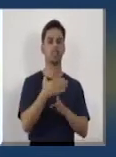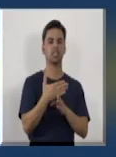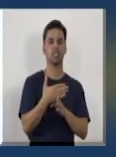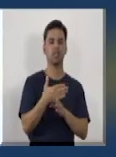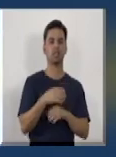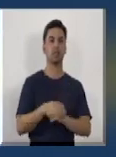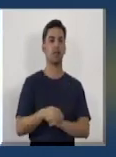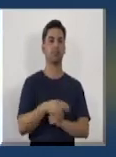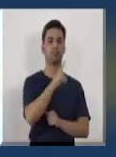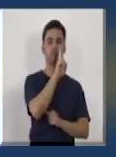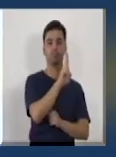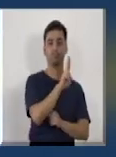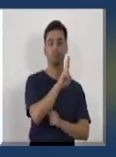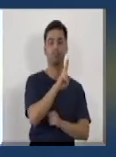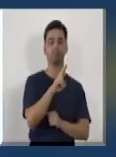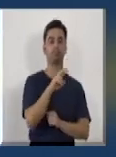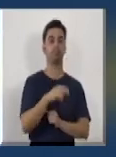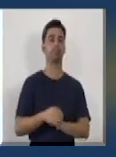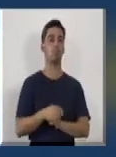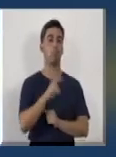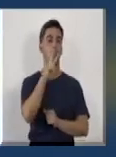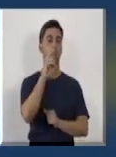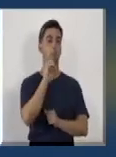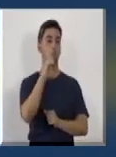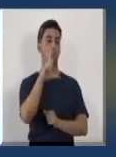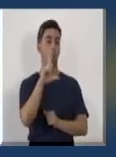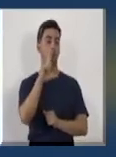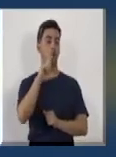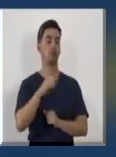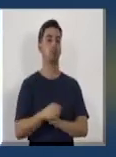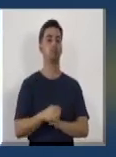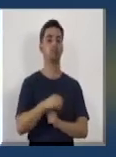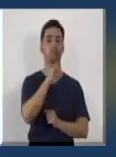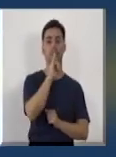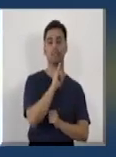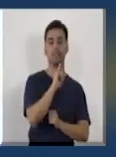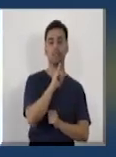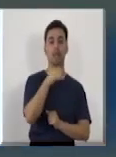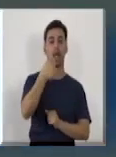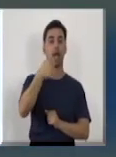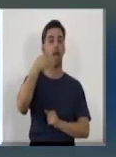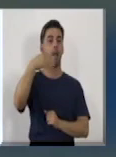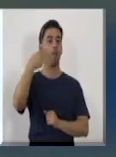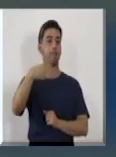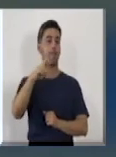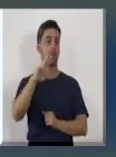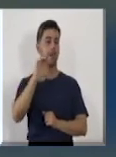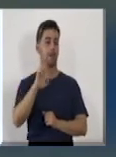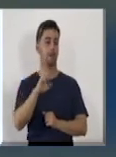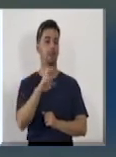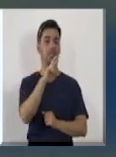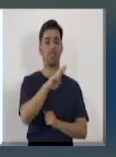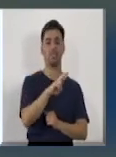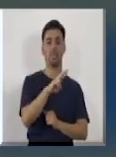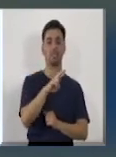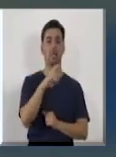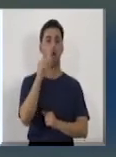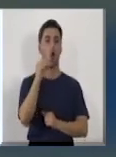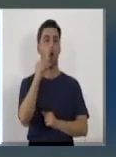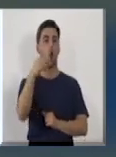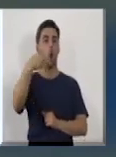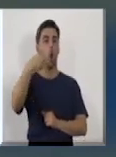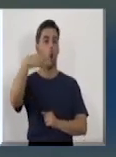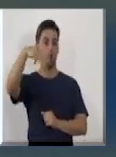de medida es volt, la intensidad ampere y que la resistencia en ohm. Y por lo tanto estamos entonces en condiciones de